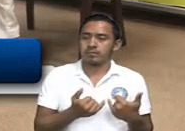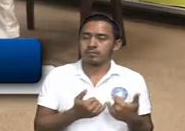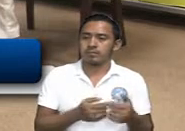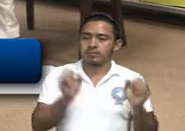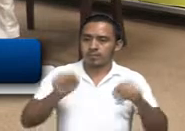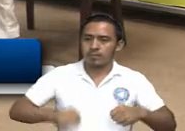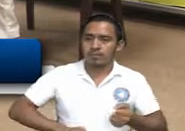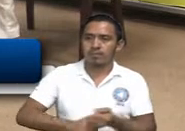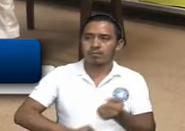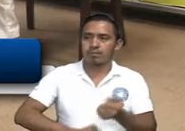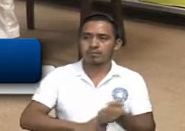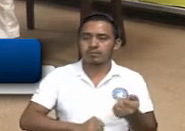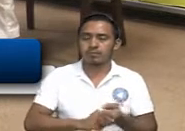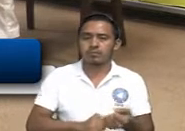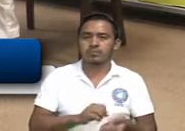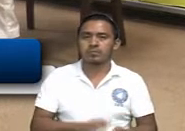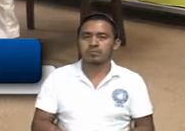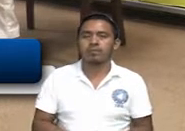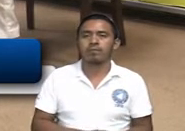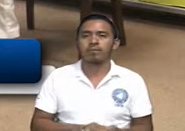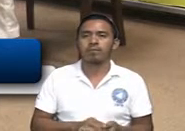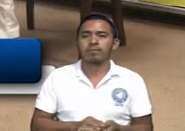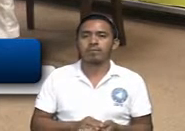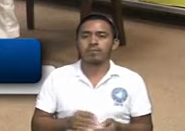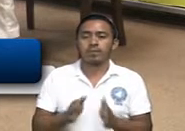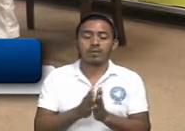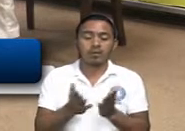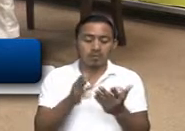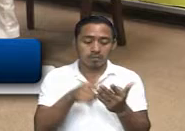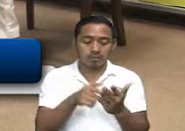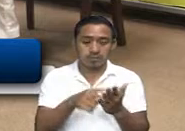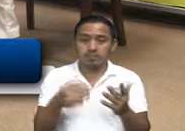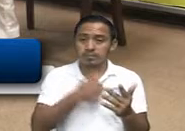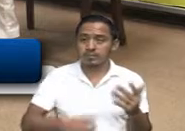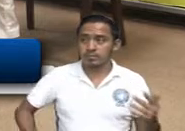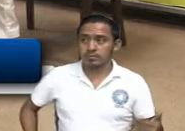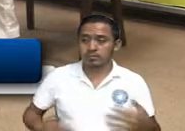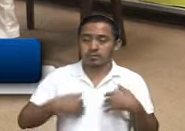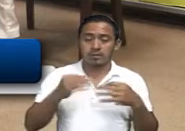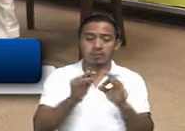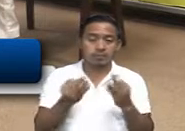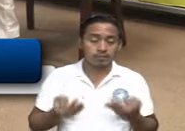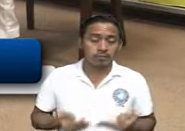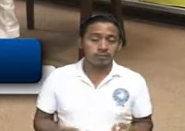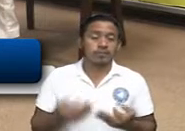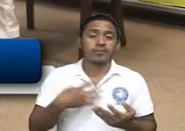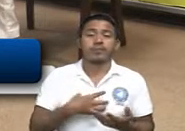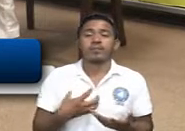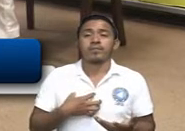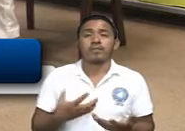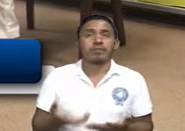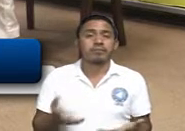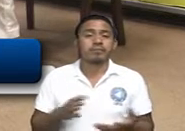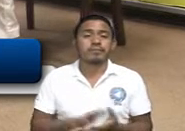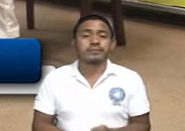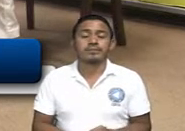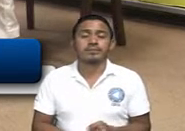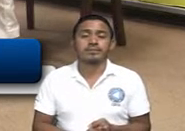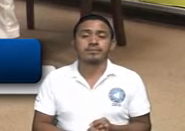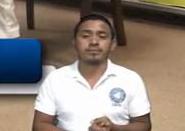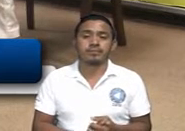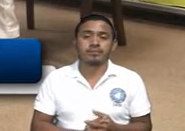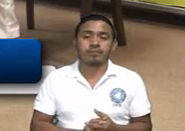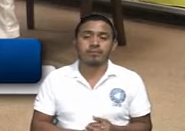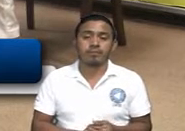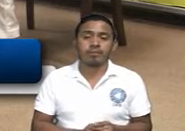pueden auxiliar, por ejemplo, líneas telefónicas del Ministerio de la Familia como el 133, para ver en qué momento podemos entender